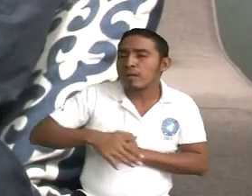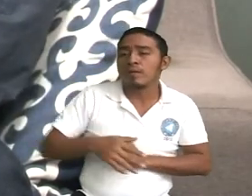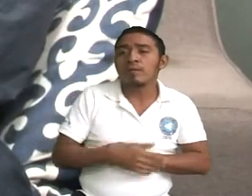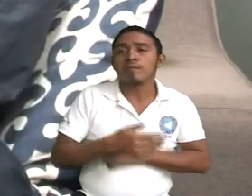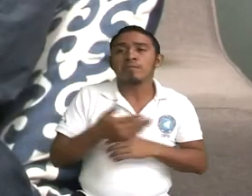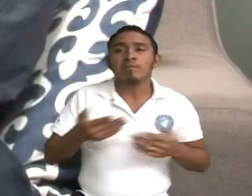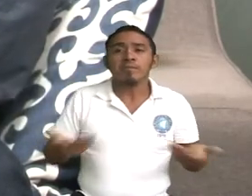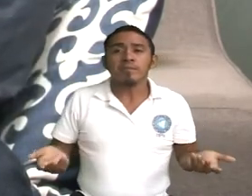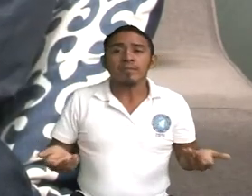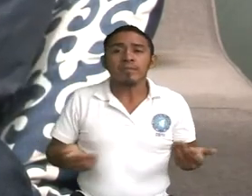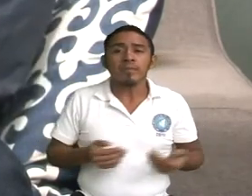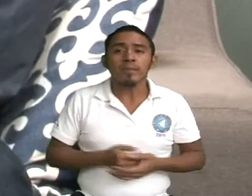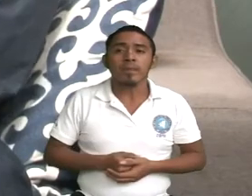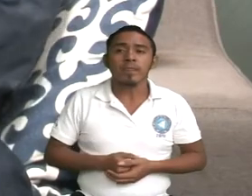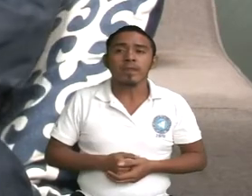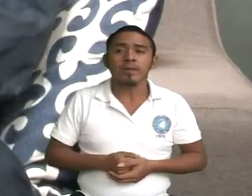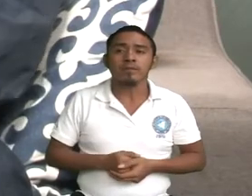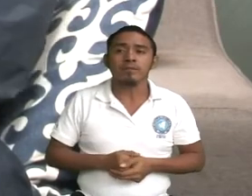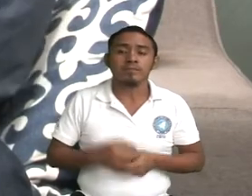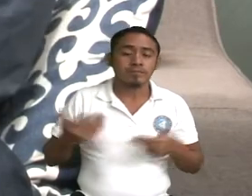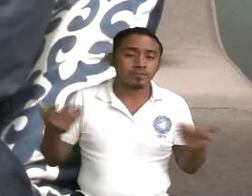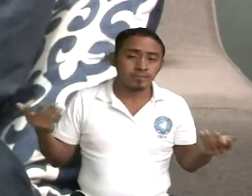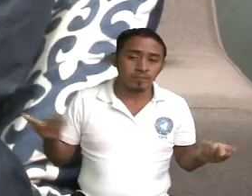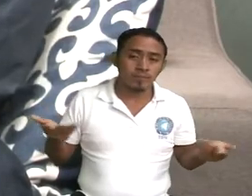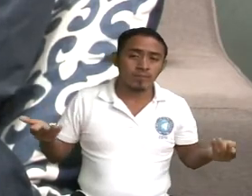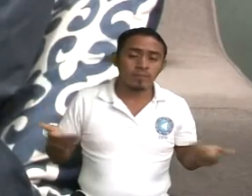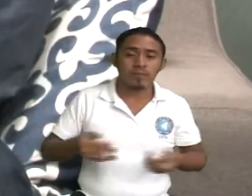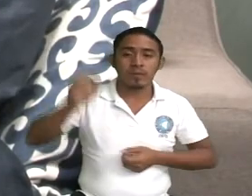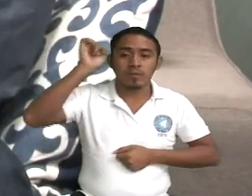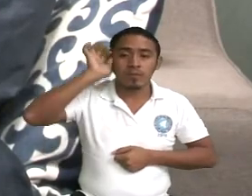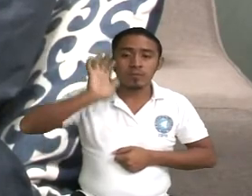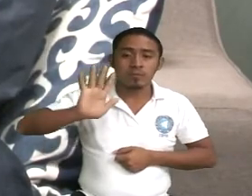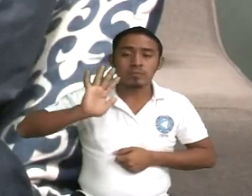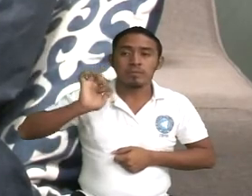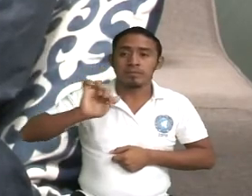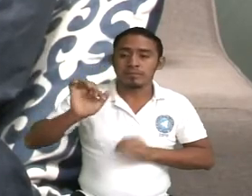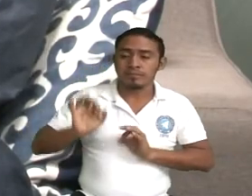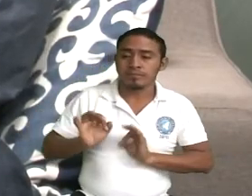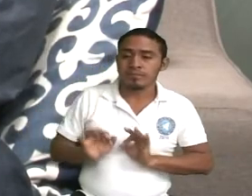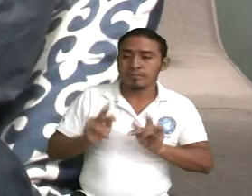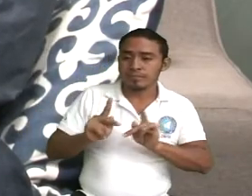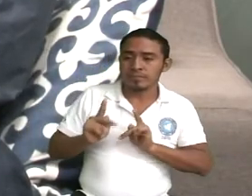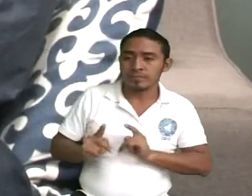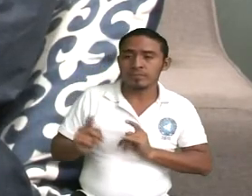también ya el sector turístico,